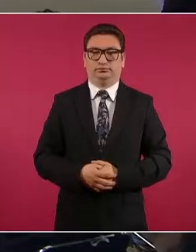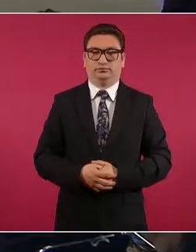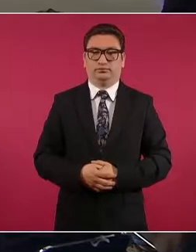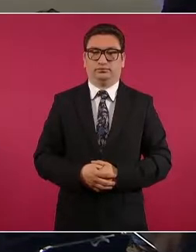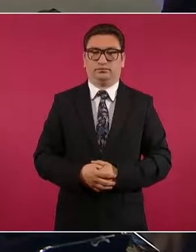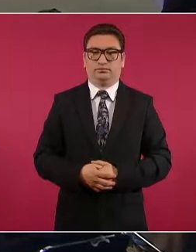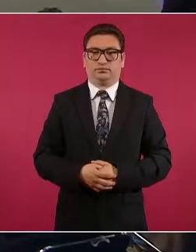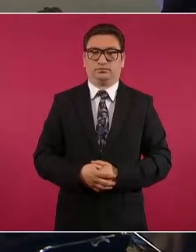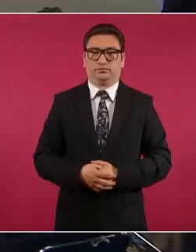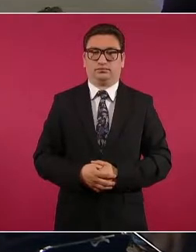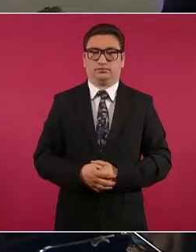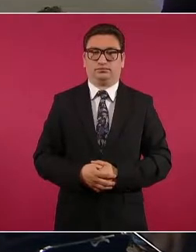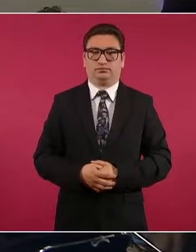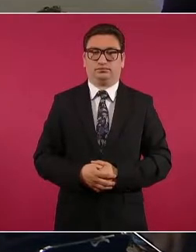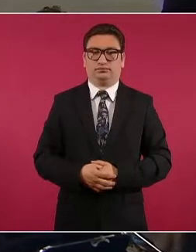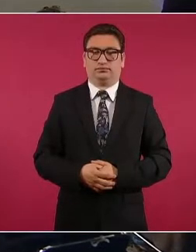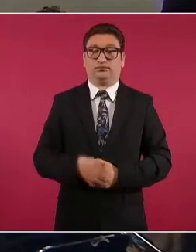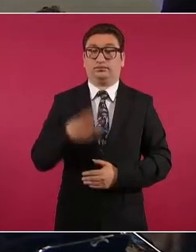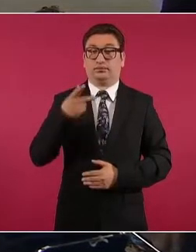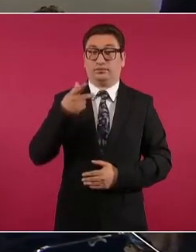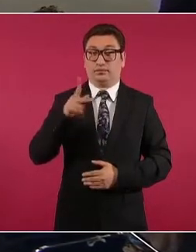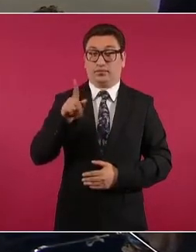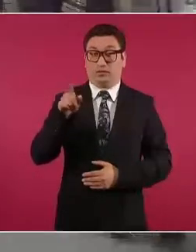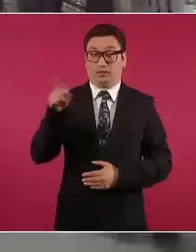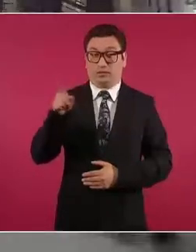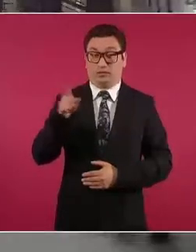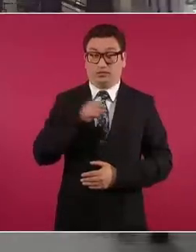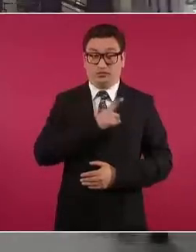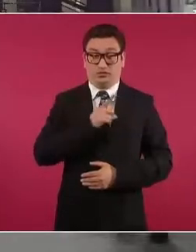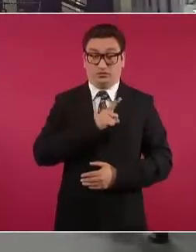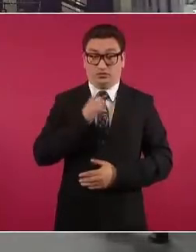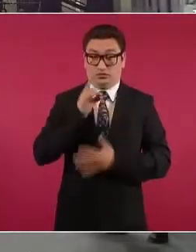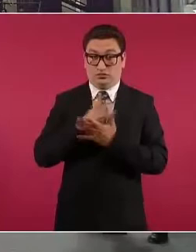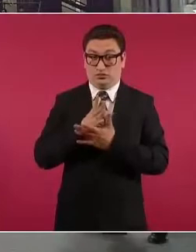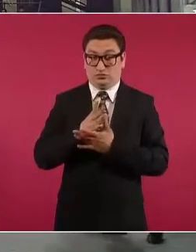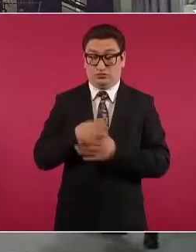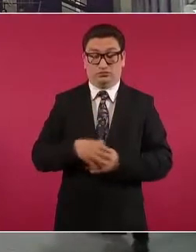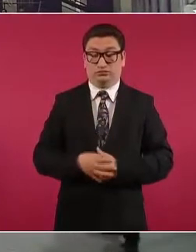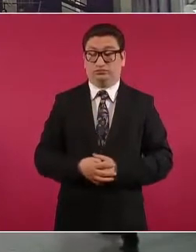Pero no es solo él.